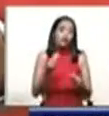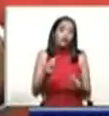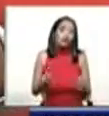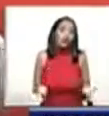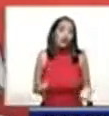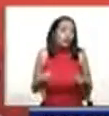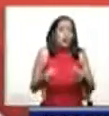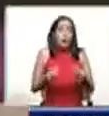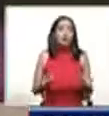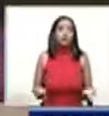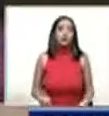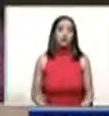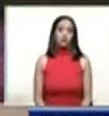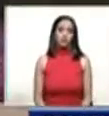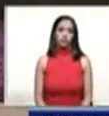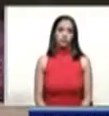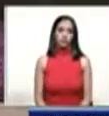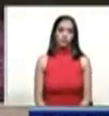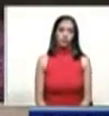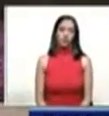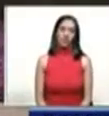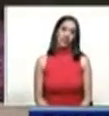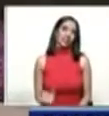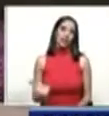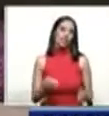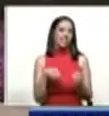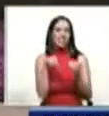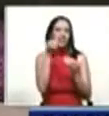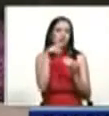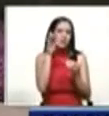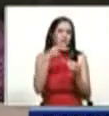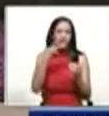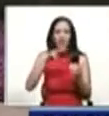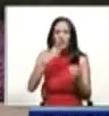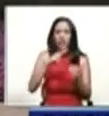En eso andan muchos. A otros le echan un poquito de colorete al discurso, pero siguen siendo la misma clase. Sigue siendo la misma vaina.